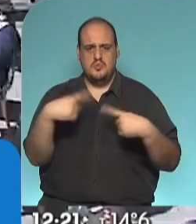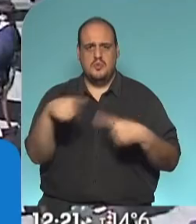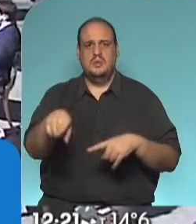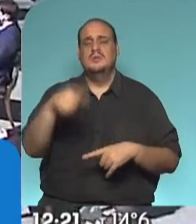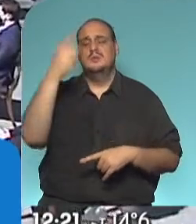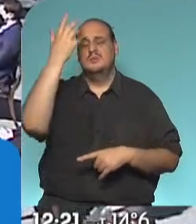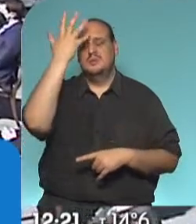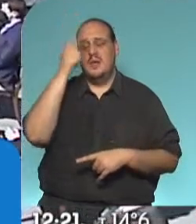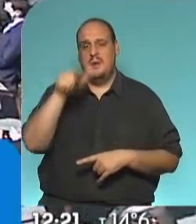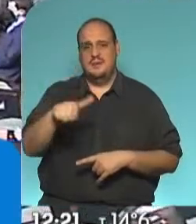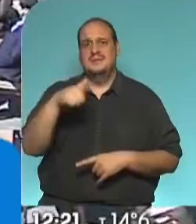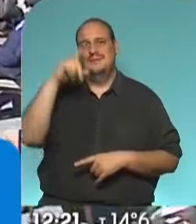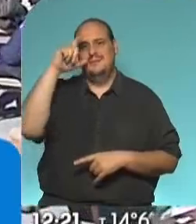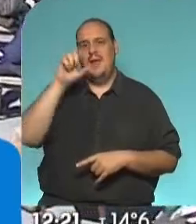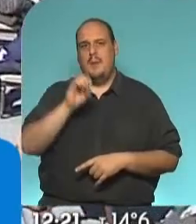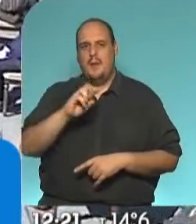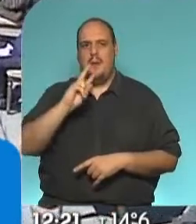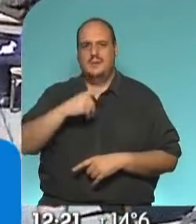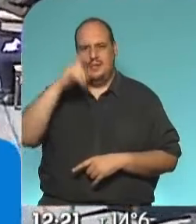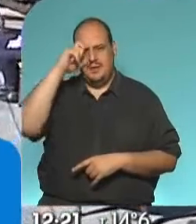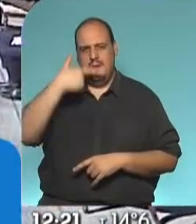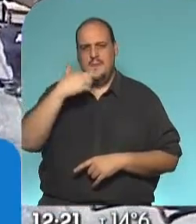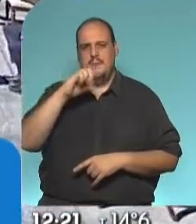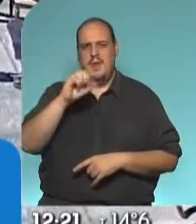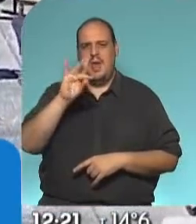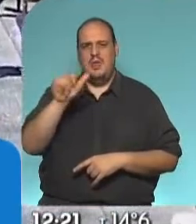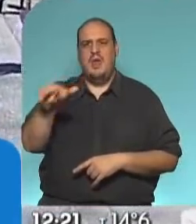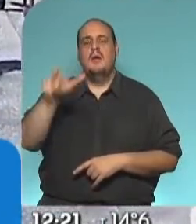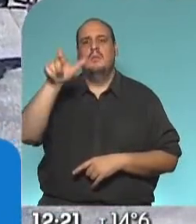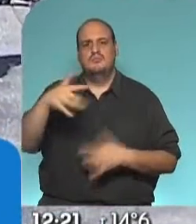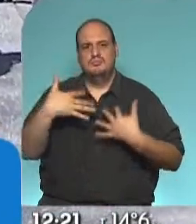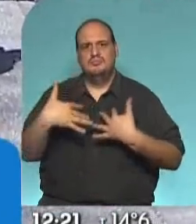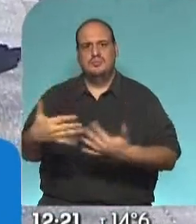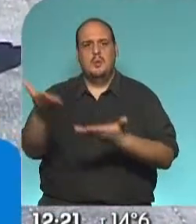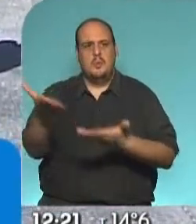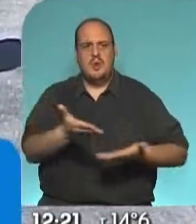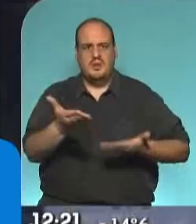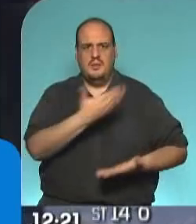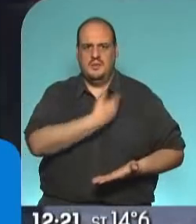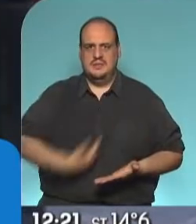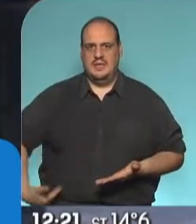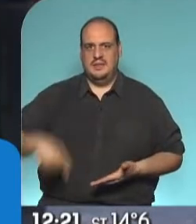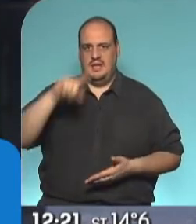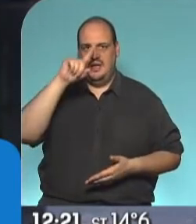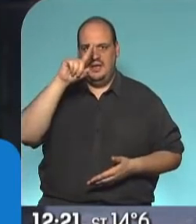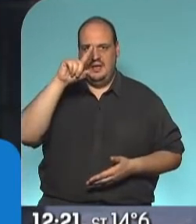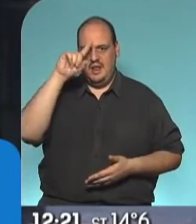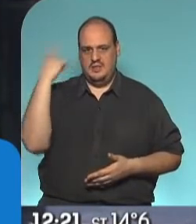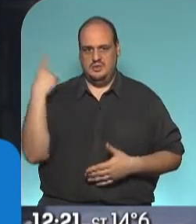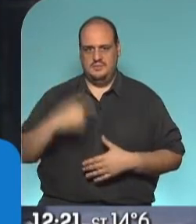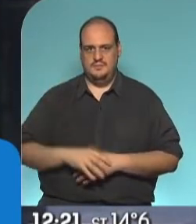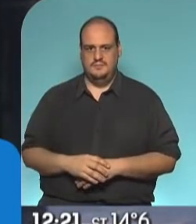Rodríguez Espada, presentará a las y los efectivos formados al señor presidente de la Nación.